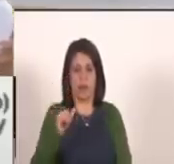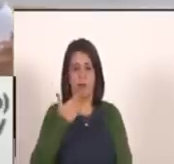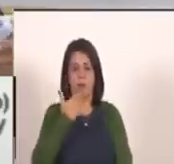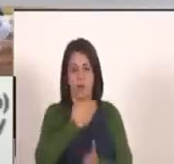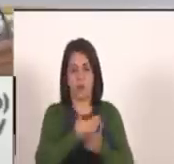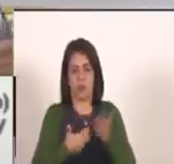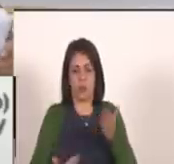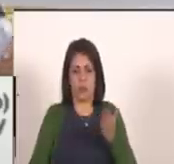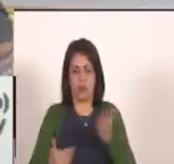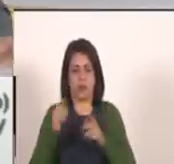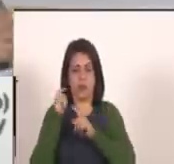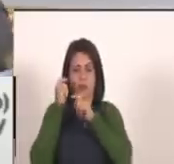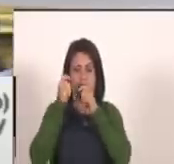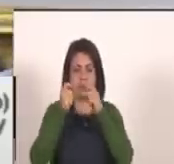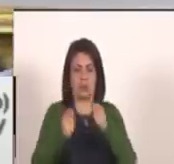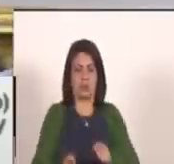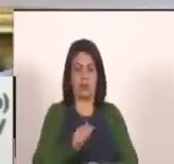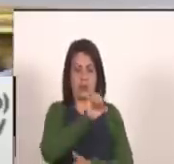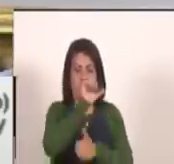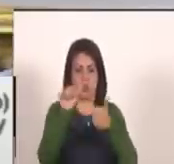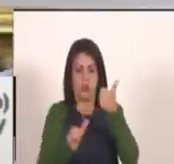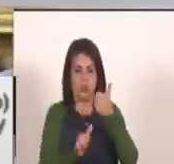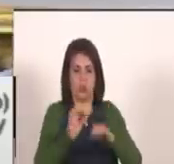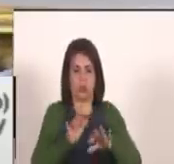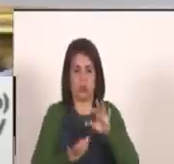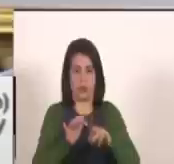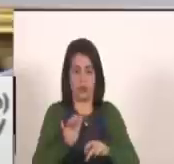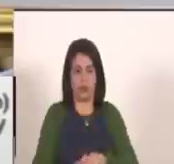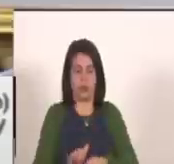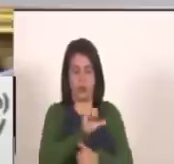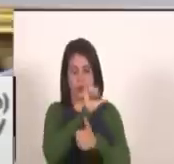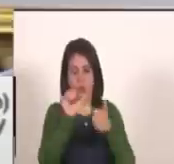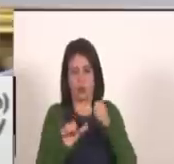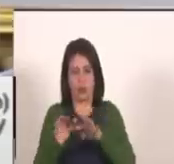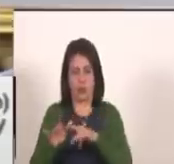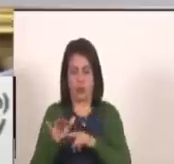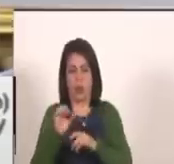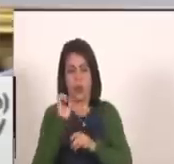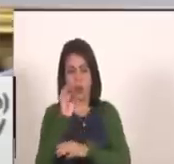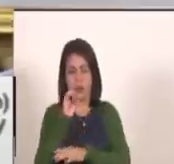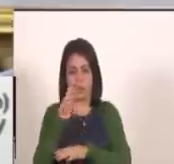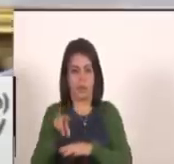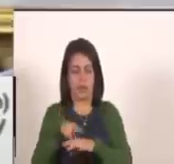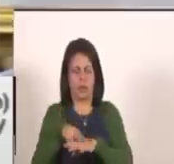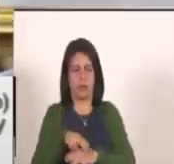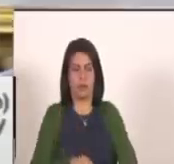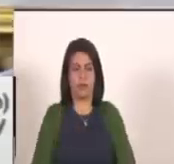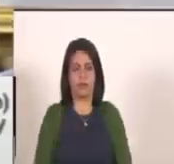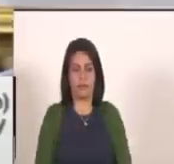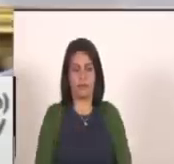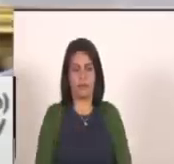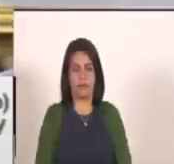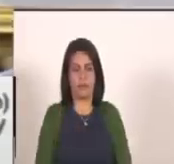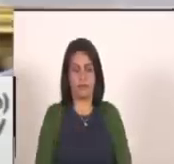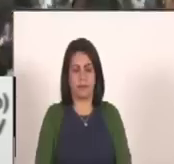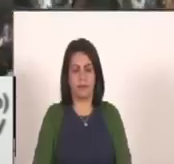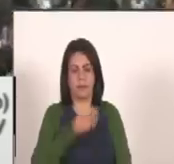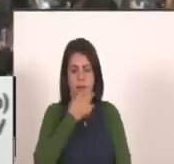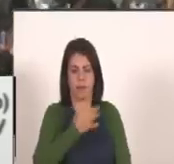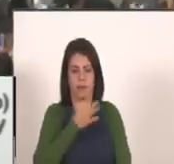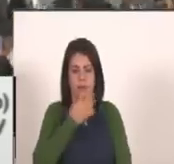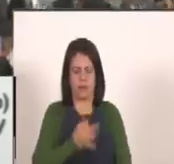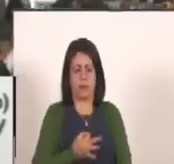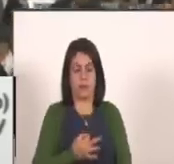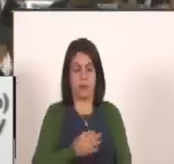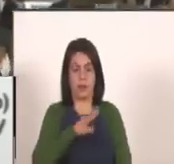una propuesta de designación de la subsecretaria o subsecretario de la Asamblea Nacional. Buenas